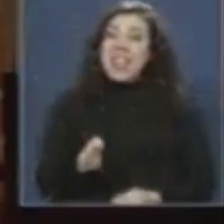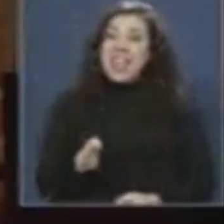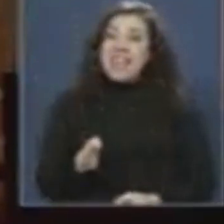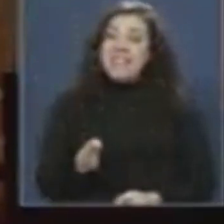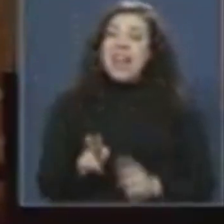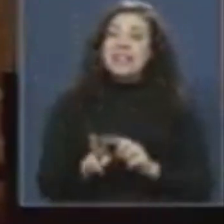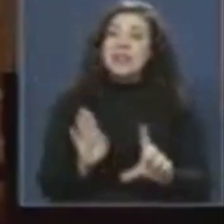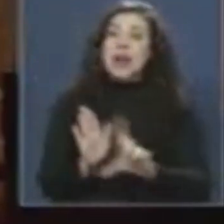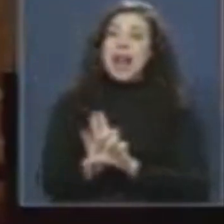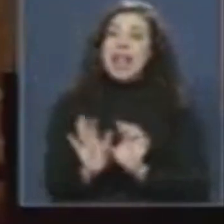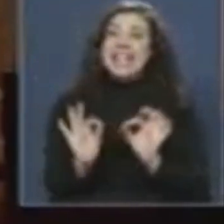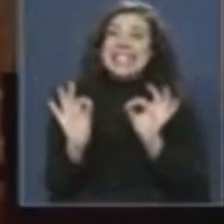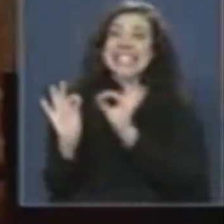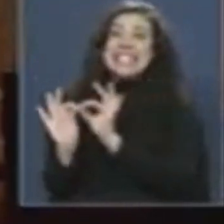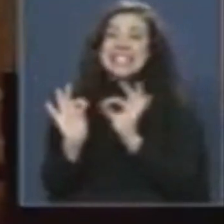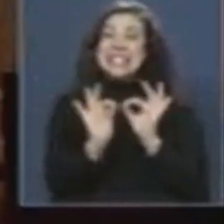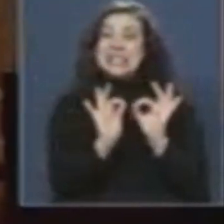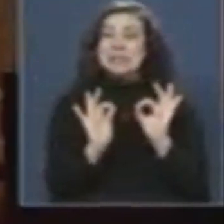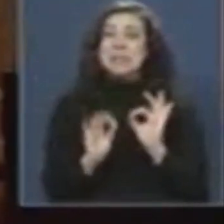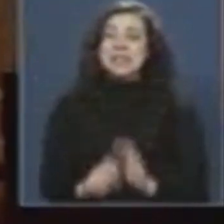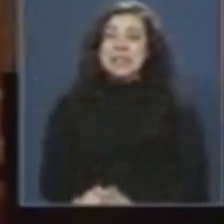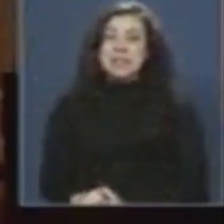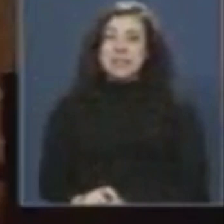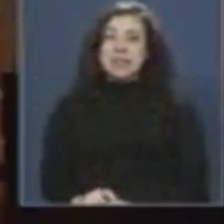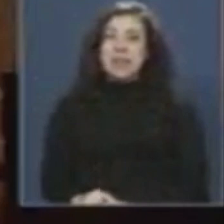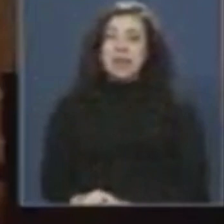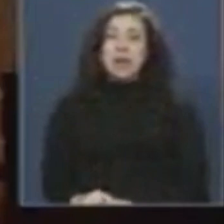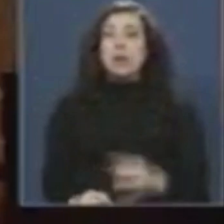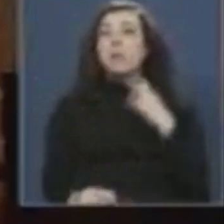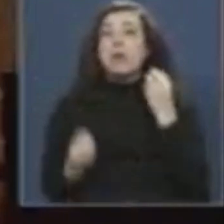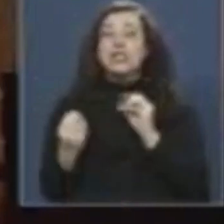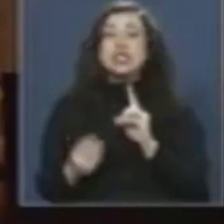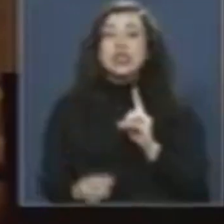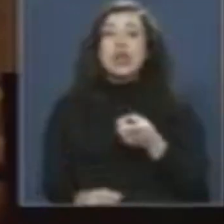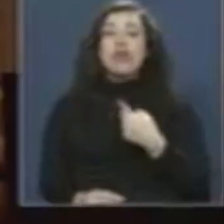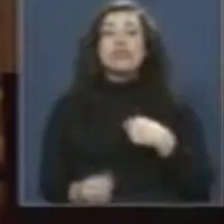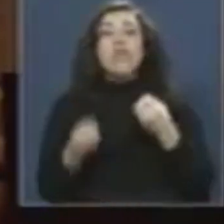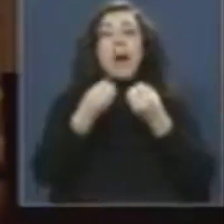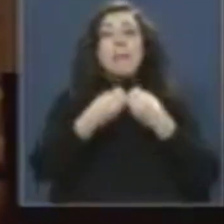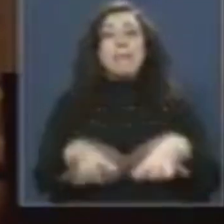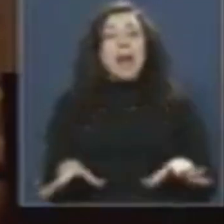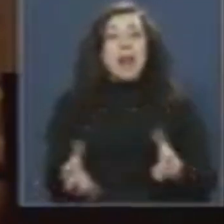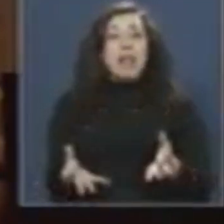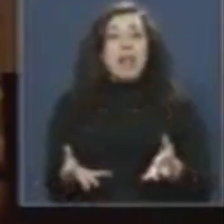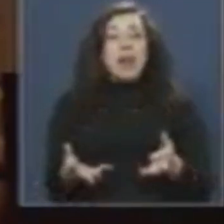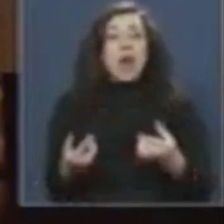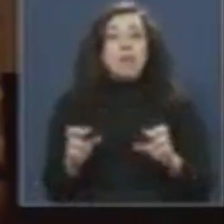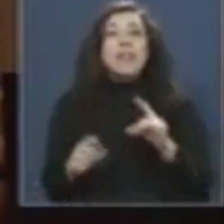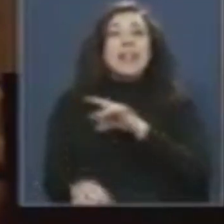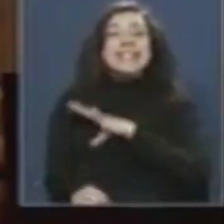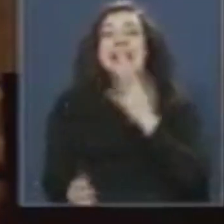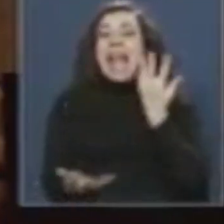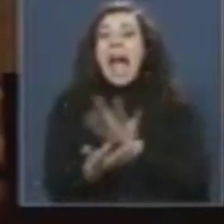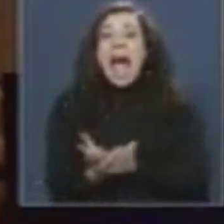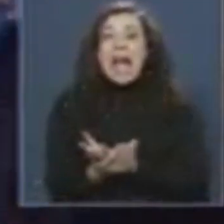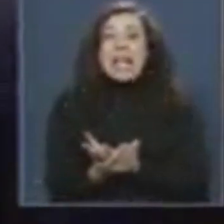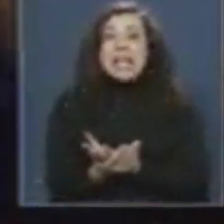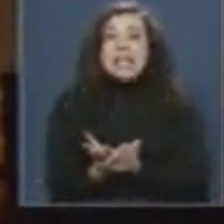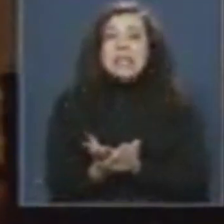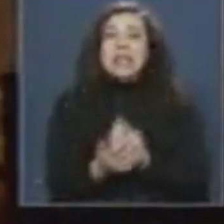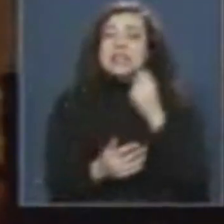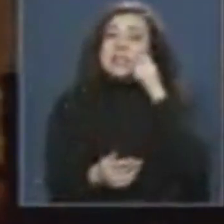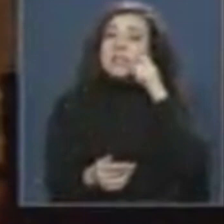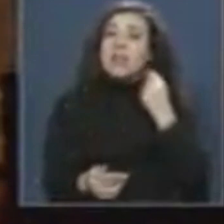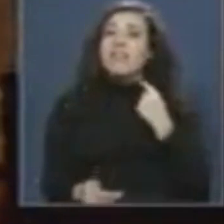una legislación específica, porque de lo contrario nos vamos a farrear el recurso que Chile tiene y eso significa